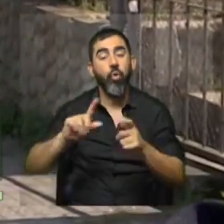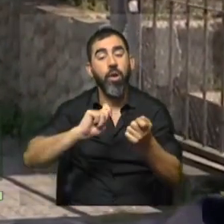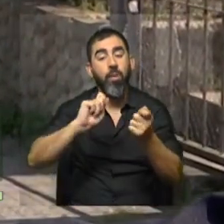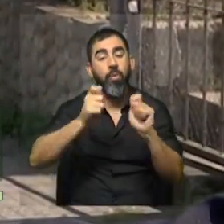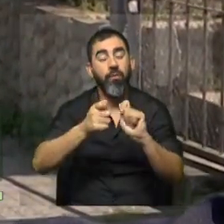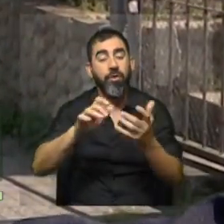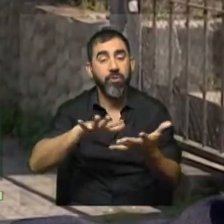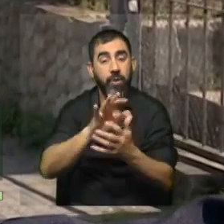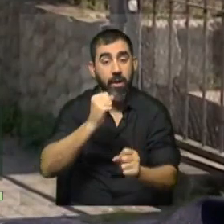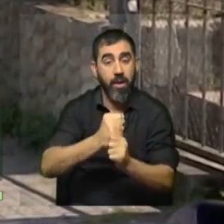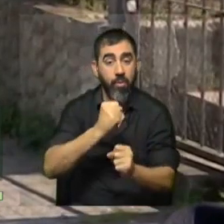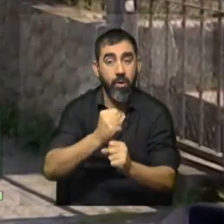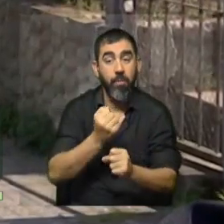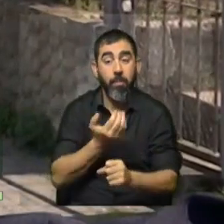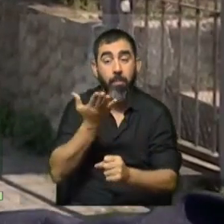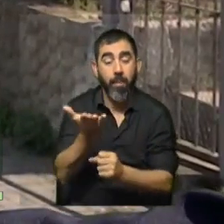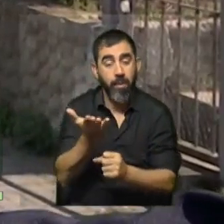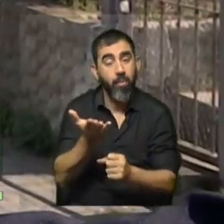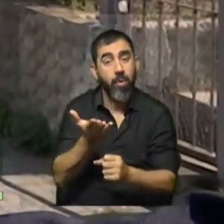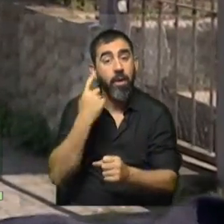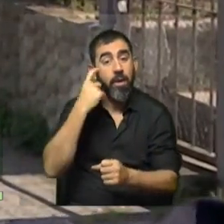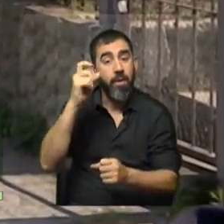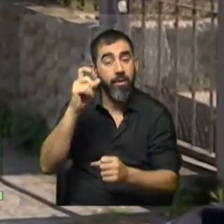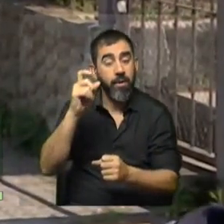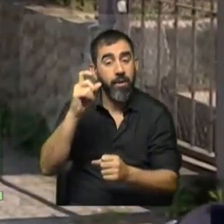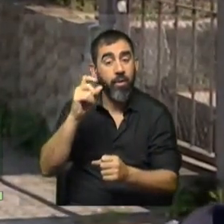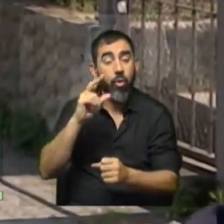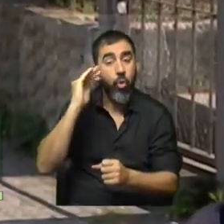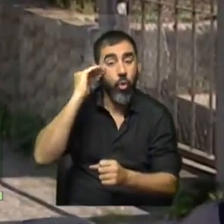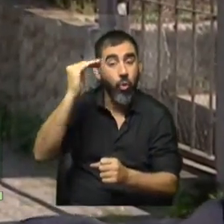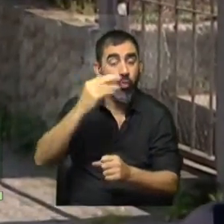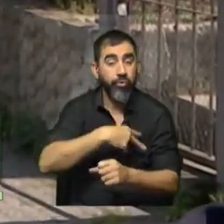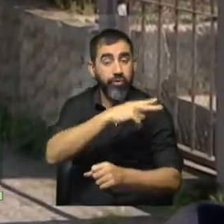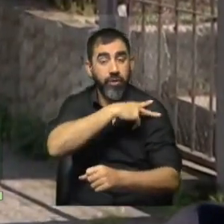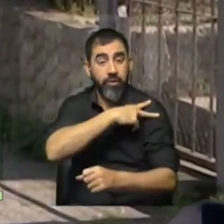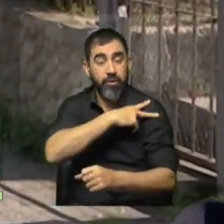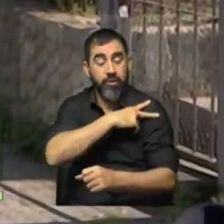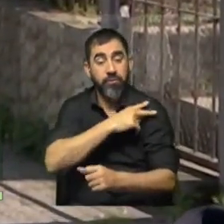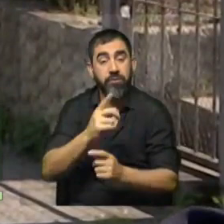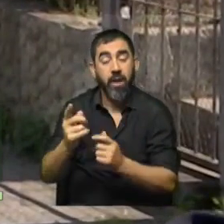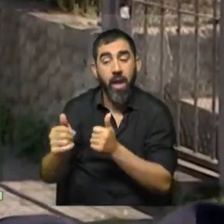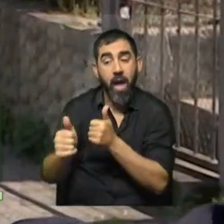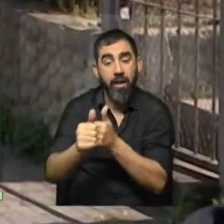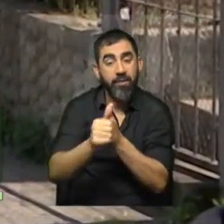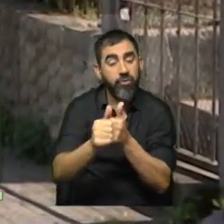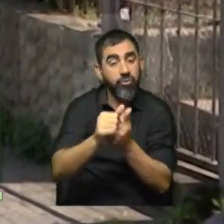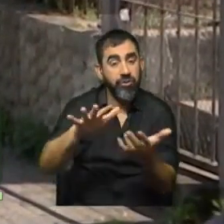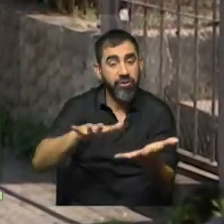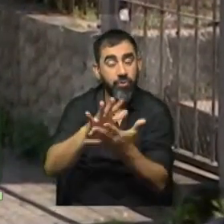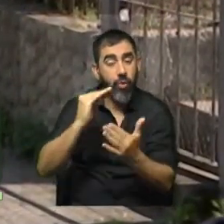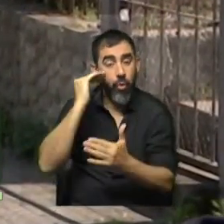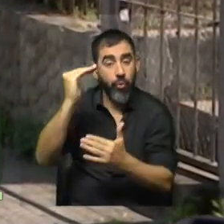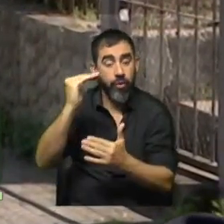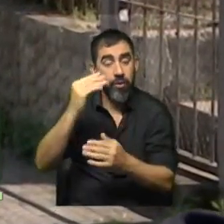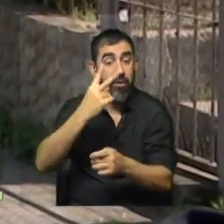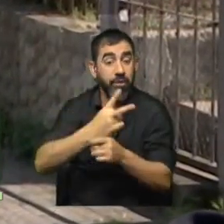las condiciones laborales. Nosotros pedimos una y otra vez que la idea era crear el docente cargo para que se atendiera justamente la situación de los docentes en la